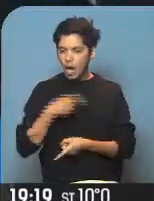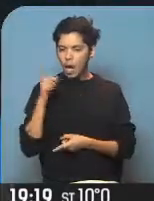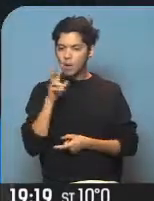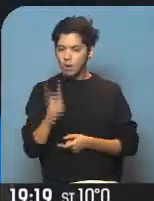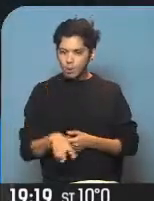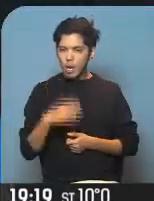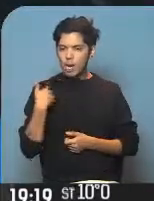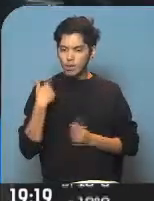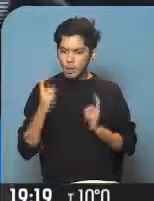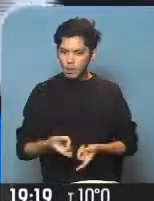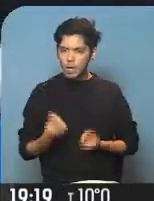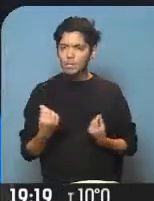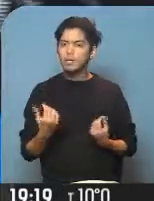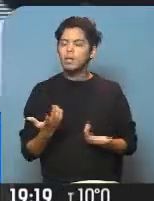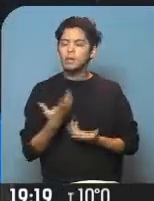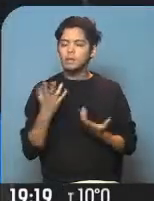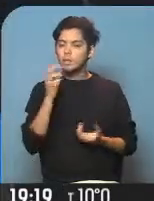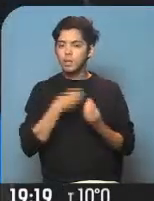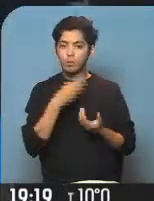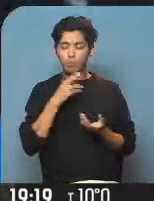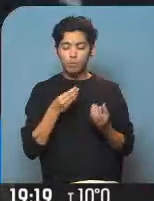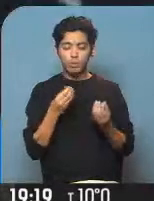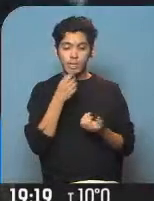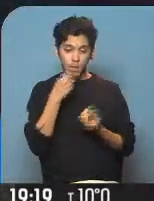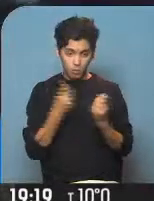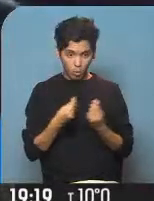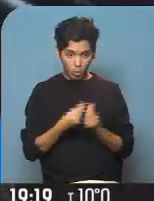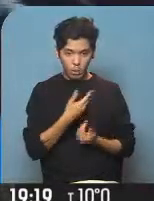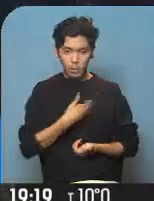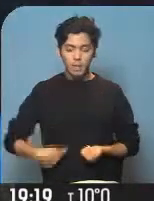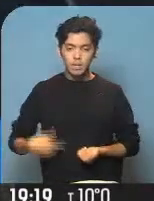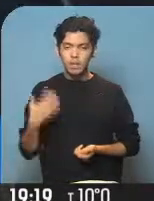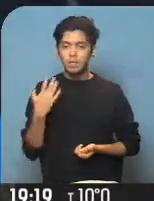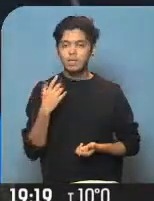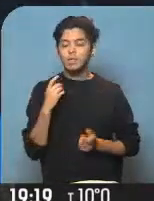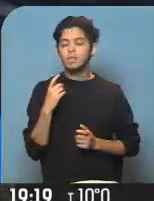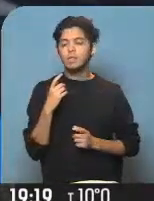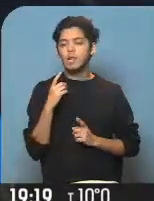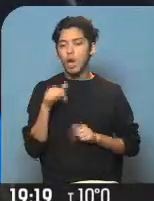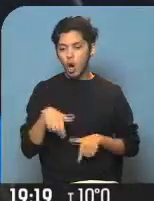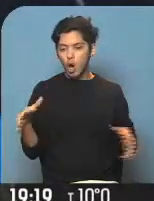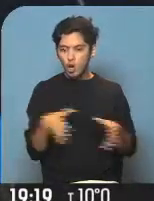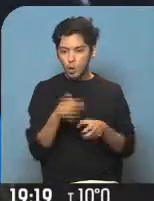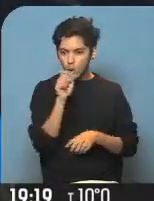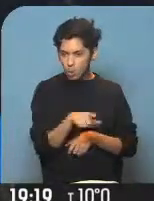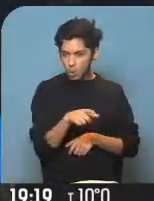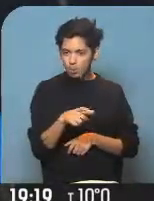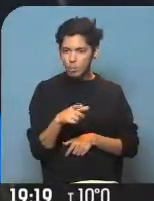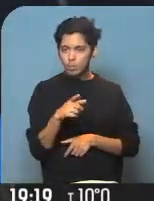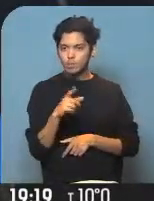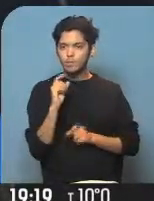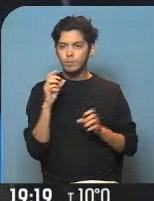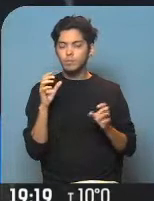atacar a Venezuela. Miren, si muchos de los presidentes y gobiernos que hoy están en ese grupo o en ese